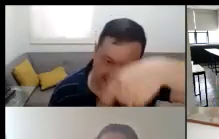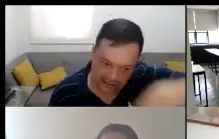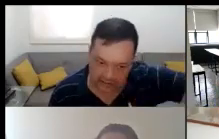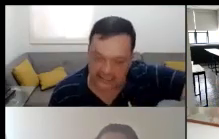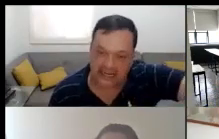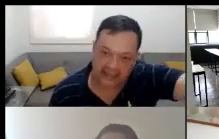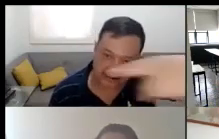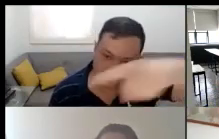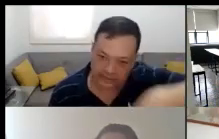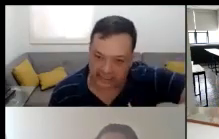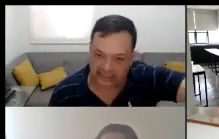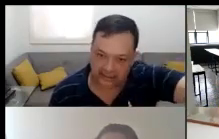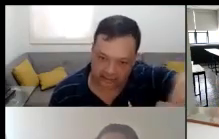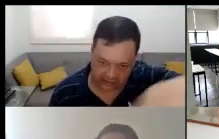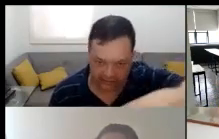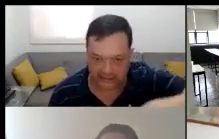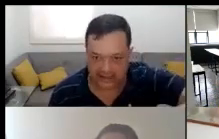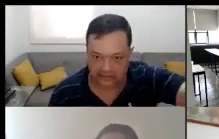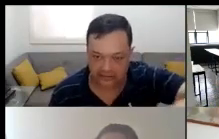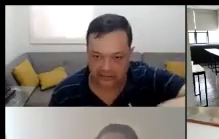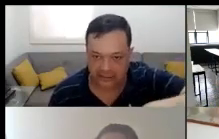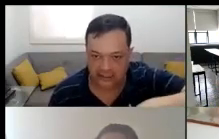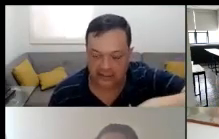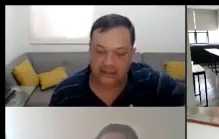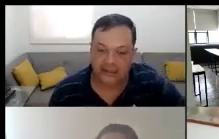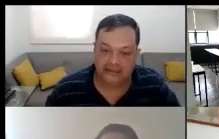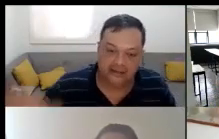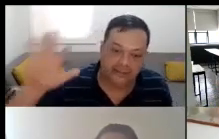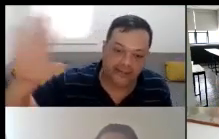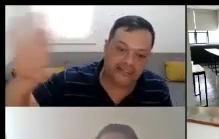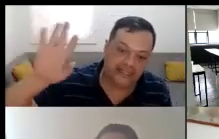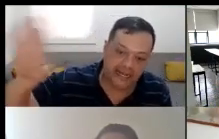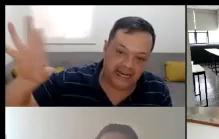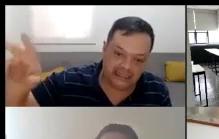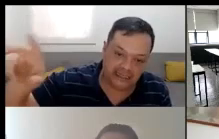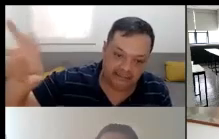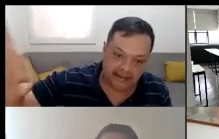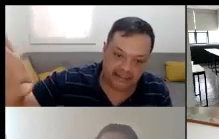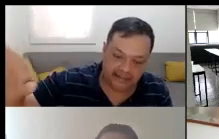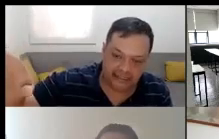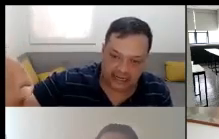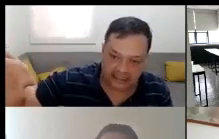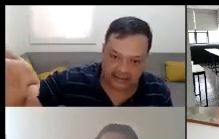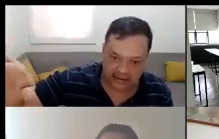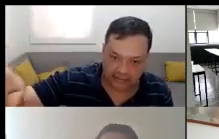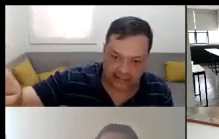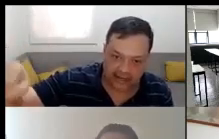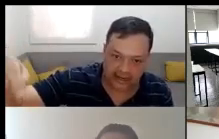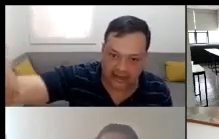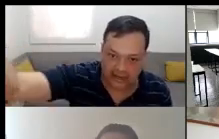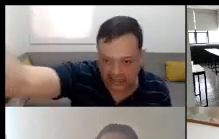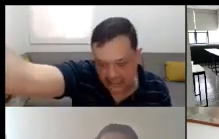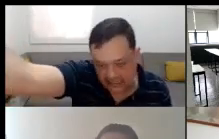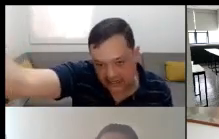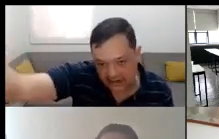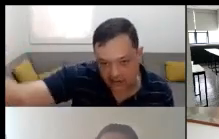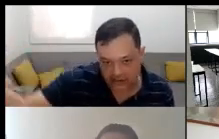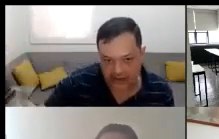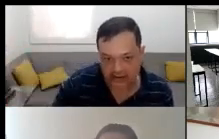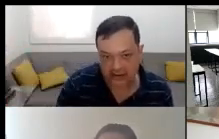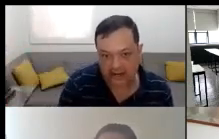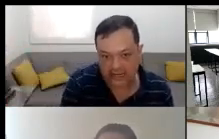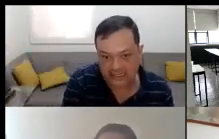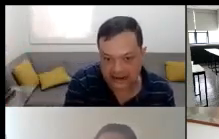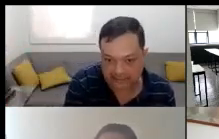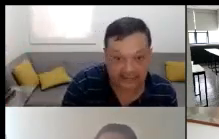que tener una salida constante y una entrada constante. Si tú pones en el este la parte más alta del humedal y haces que